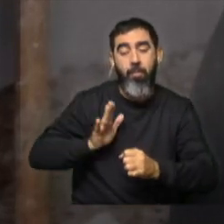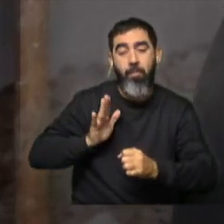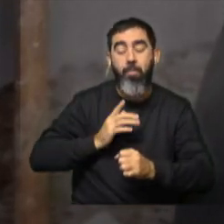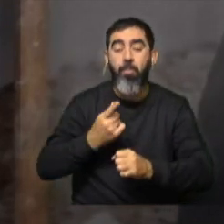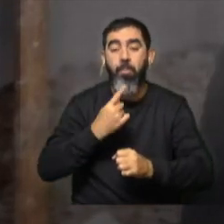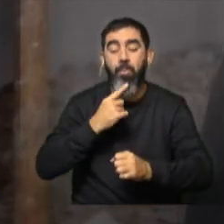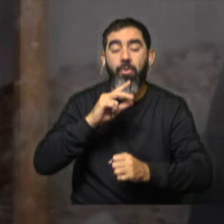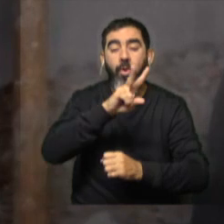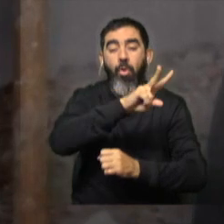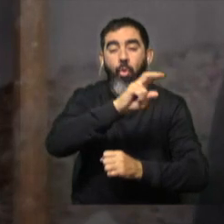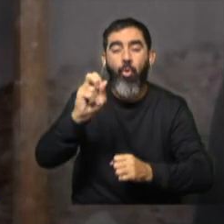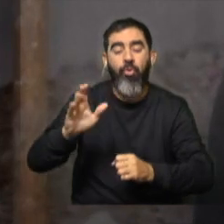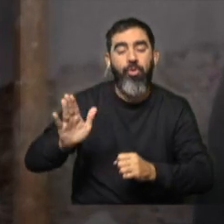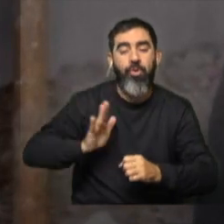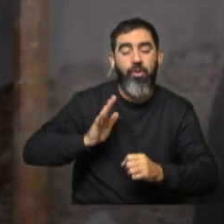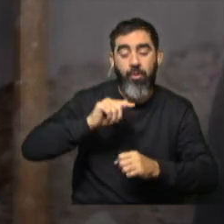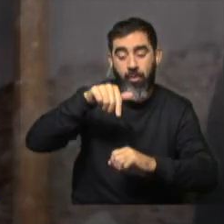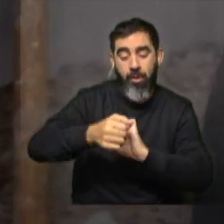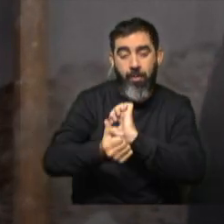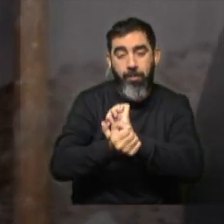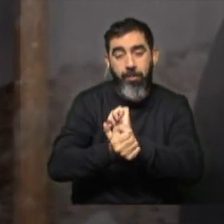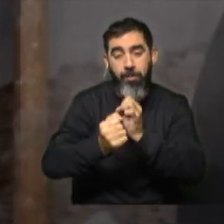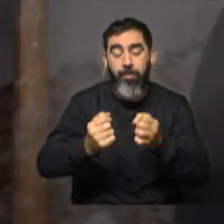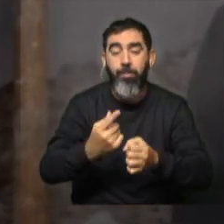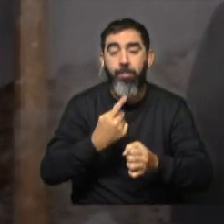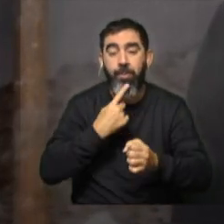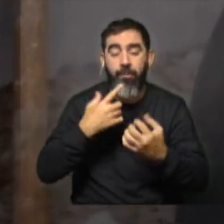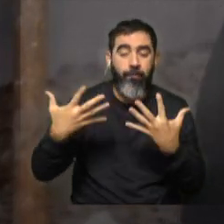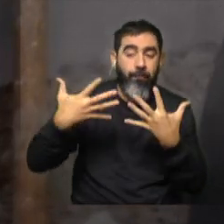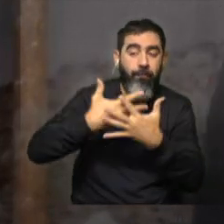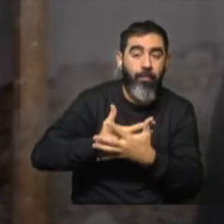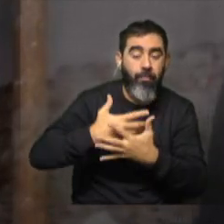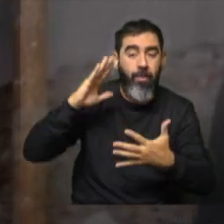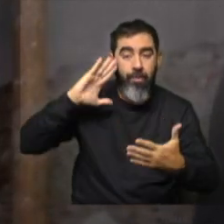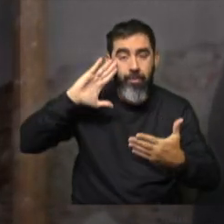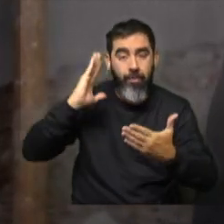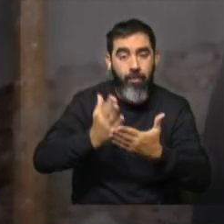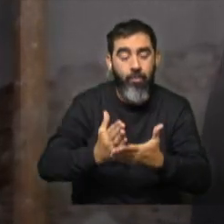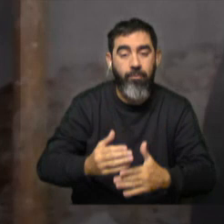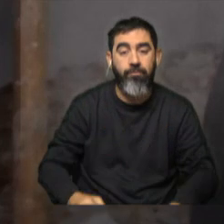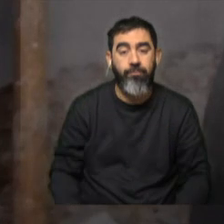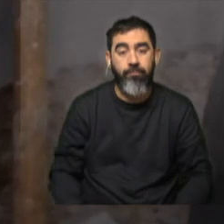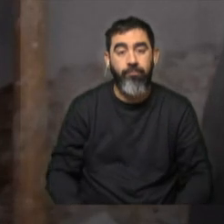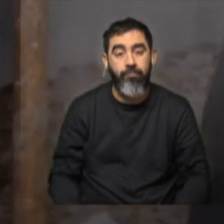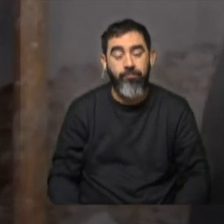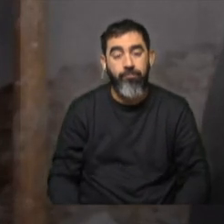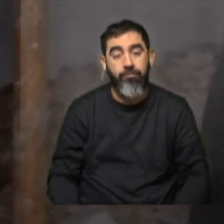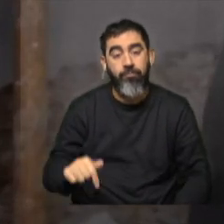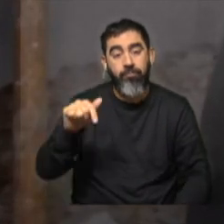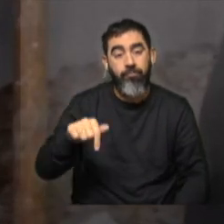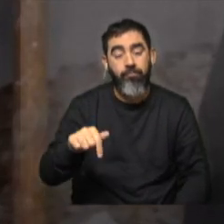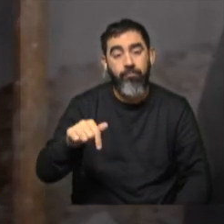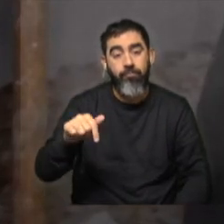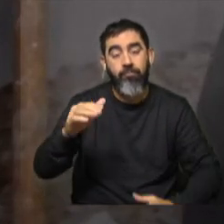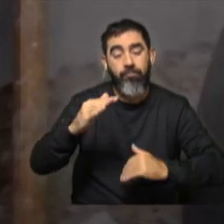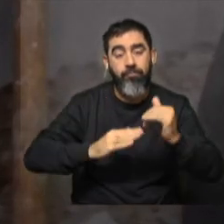de 200 mujeres pasaron por aquí, entonces víctimas de la dictadura. Aquí se viene construyendo